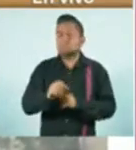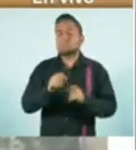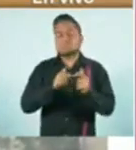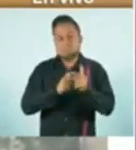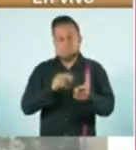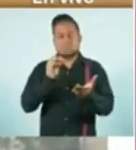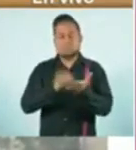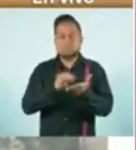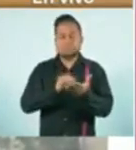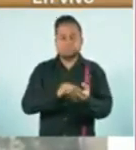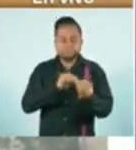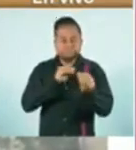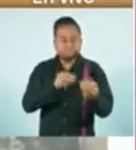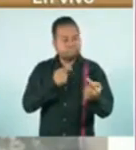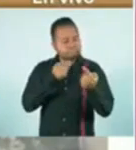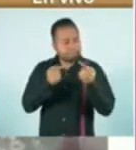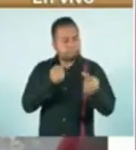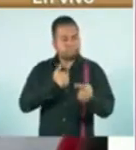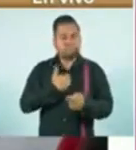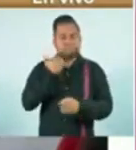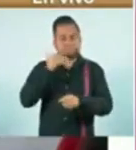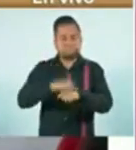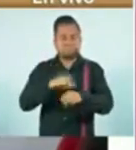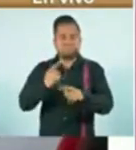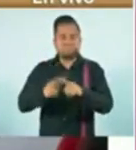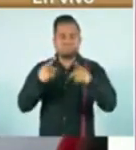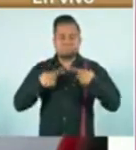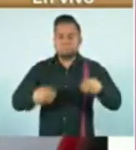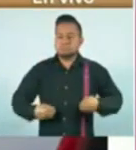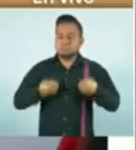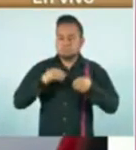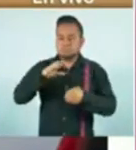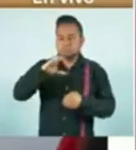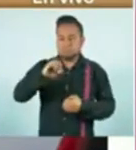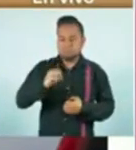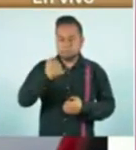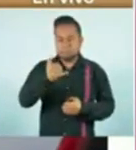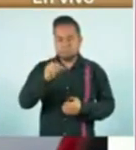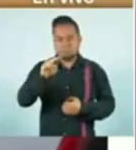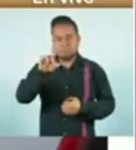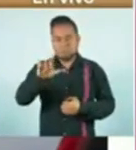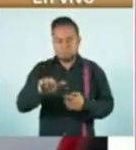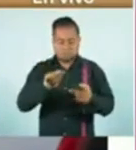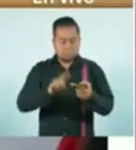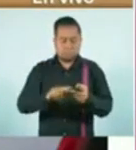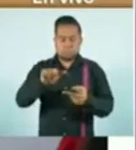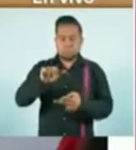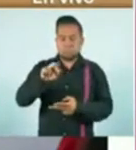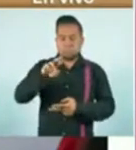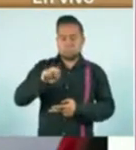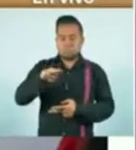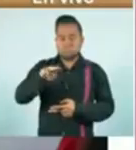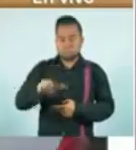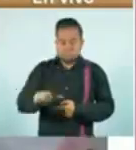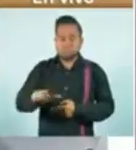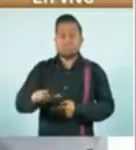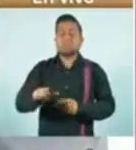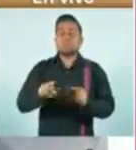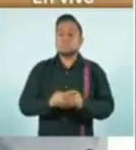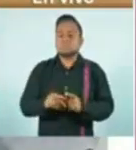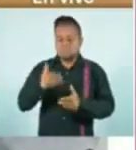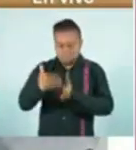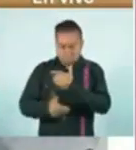diálogo y yo invito a los habitantes de Coyula, de Arenal, que avancemos, que nada se va a hacer a sus